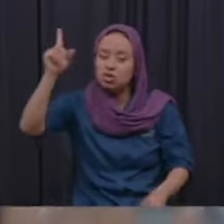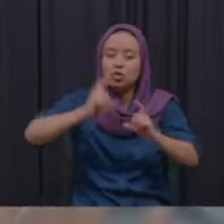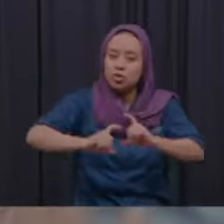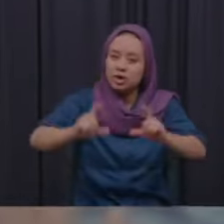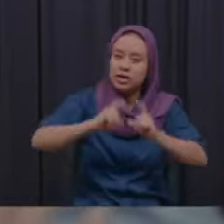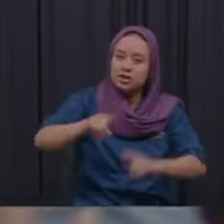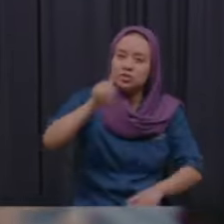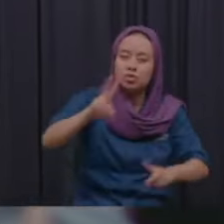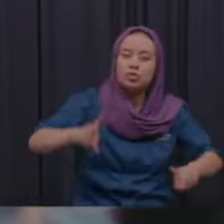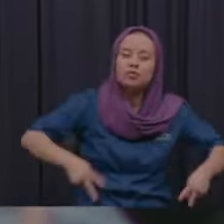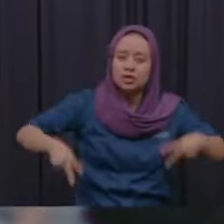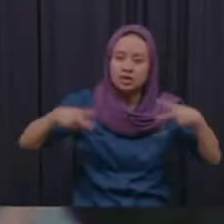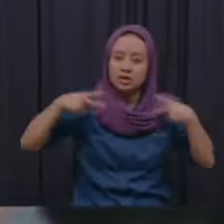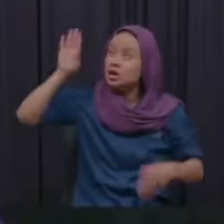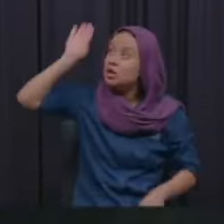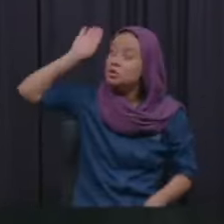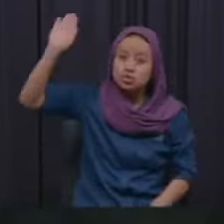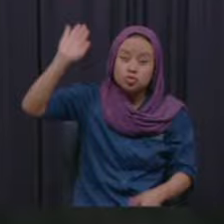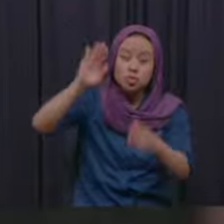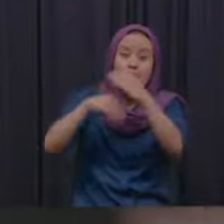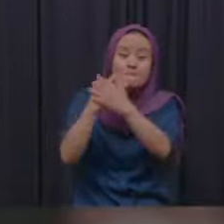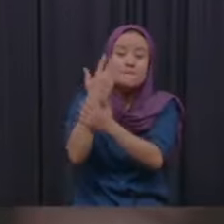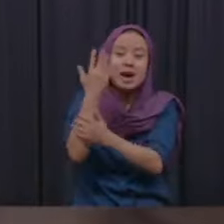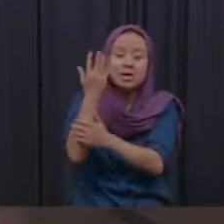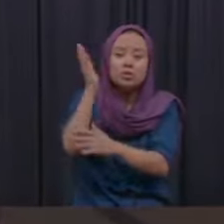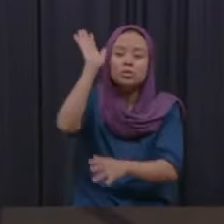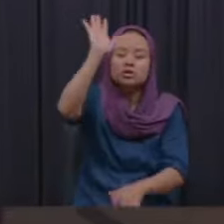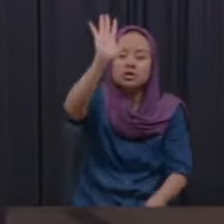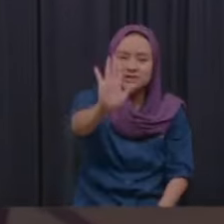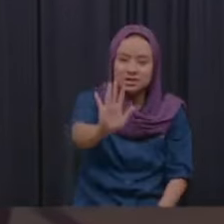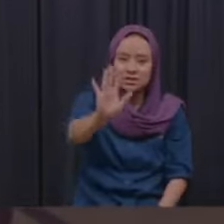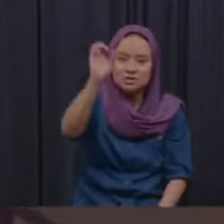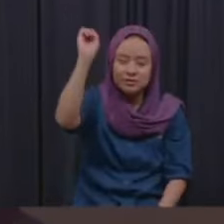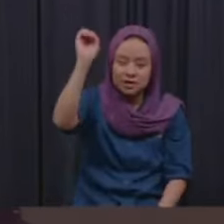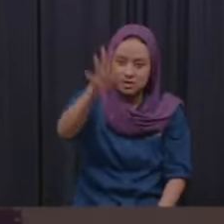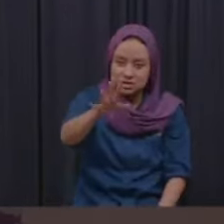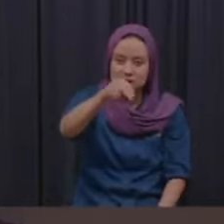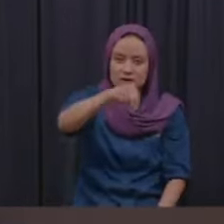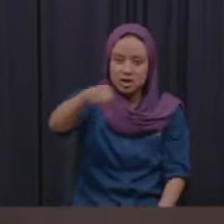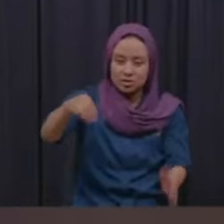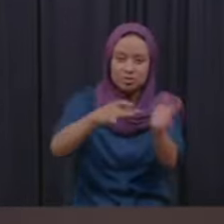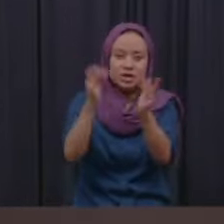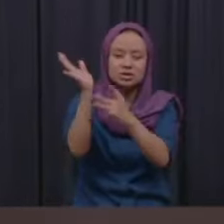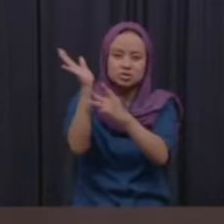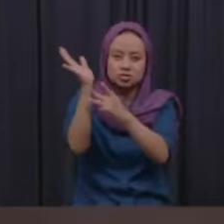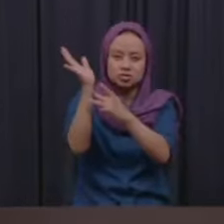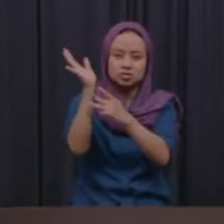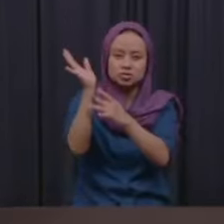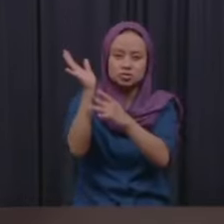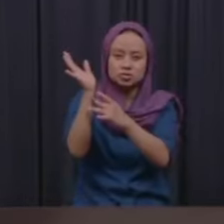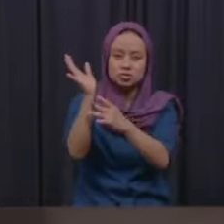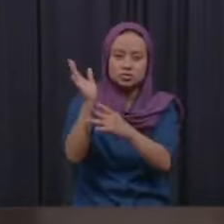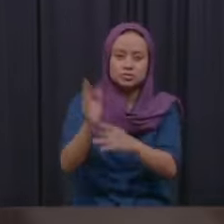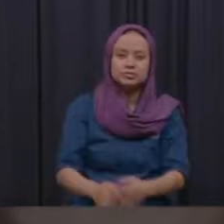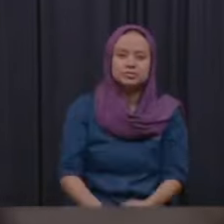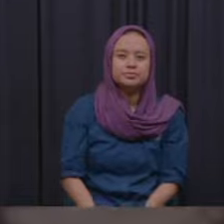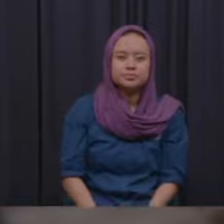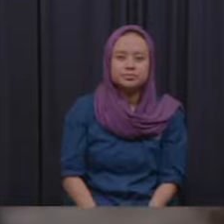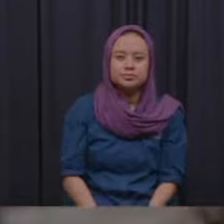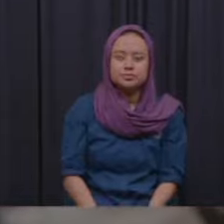ahora. La mano de Dios es a favor tuyo ahora, en el nombre de Jesús.